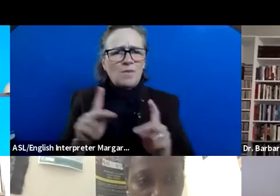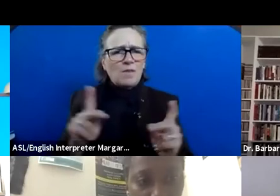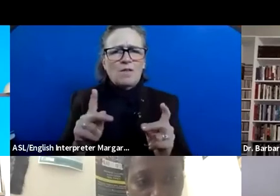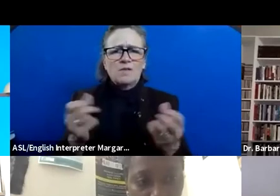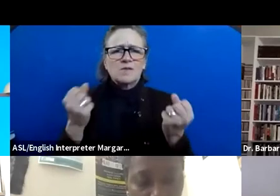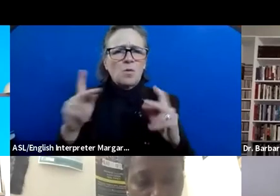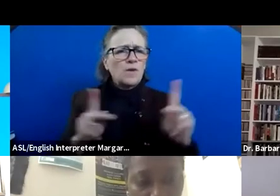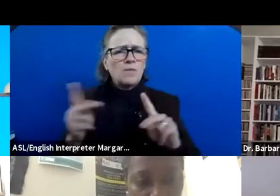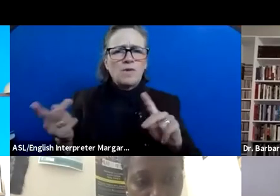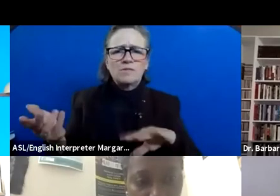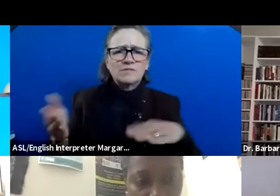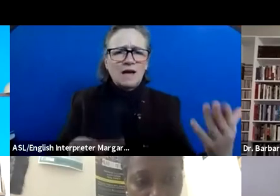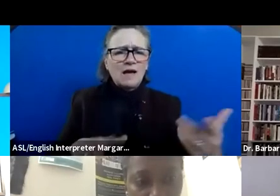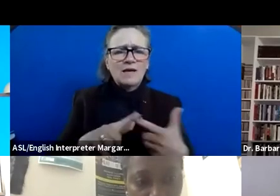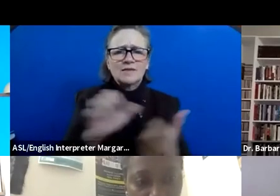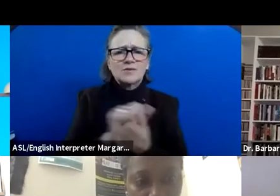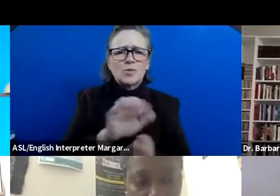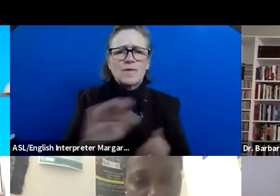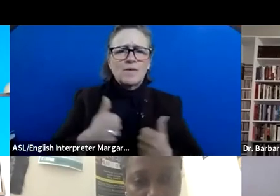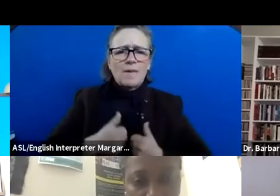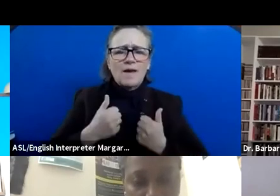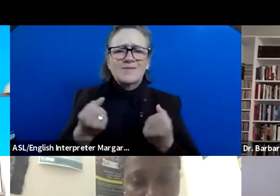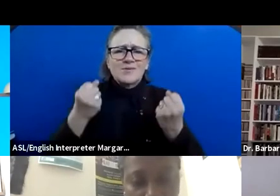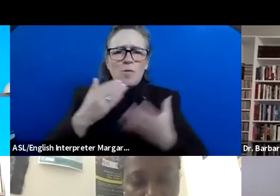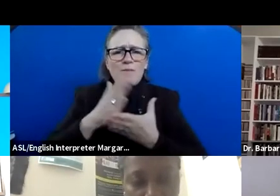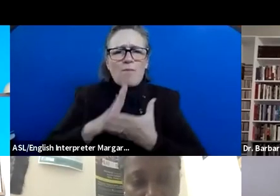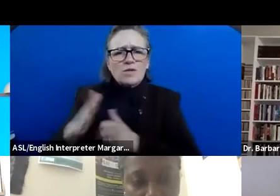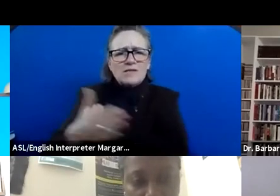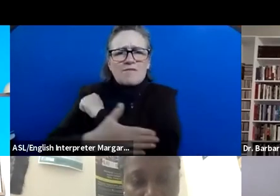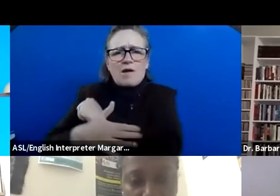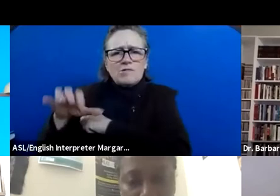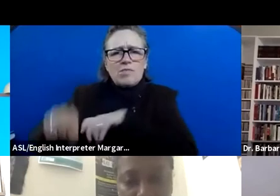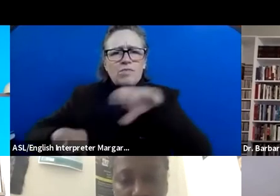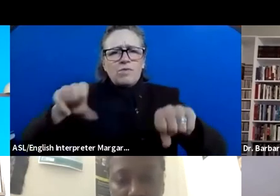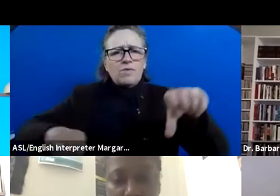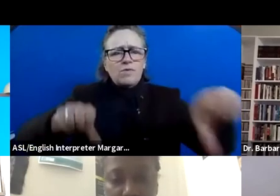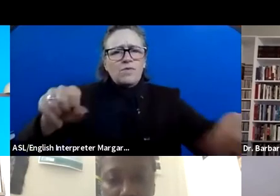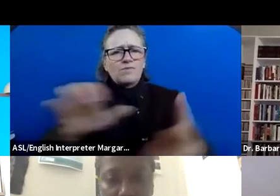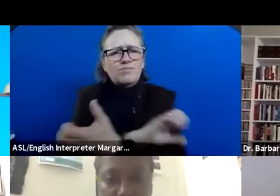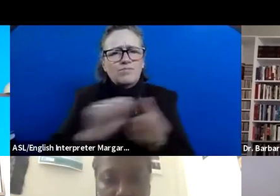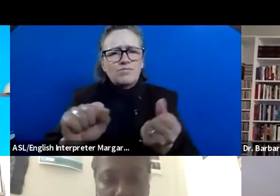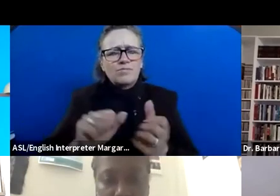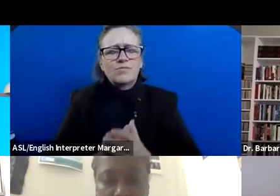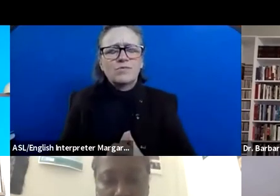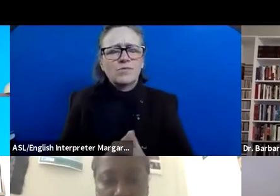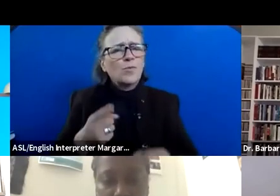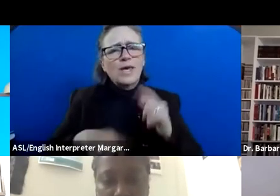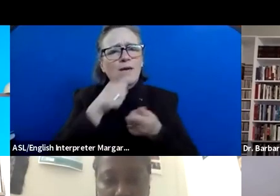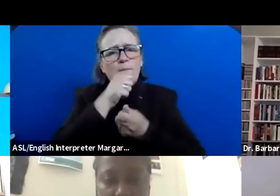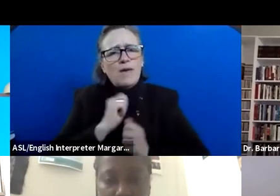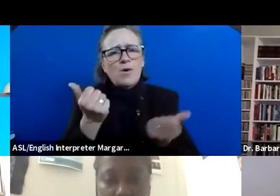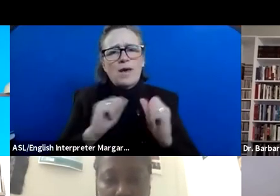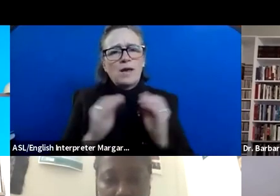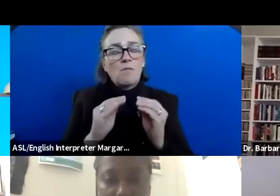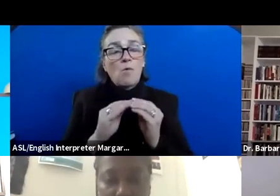más. Y quienes hemos padecido las consecuencias del conflicto armado, de la guerra, hemos deseado a gritos vivir